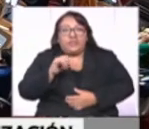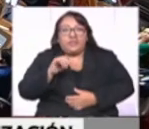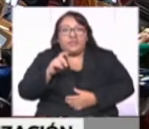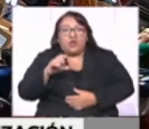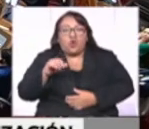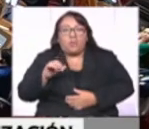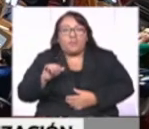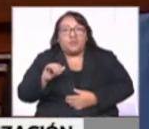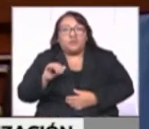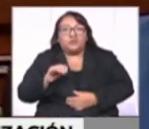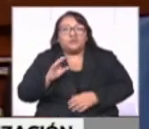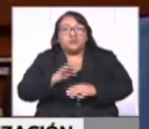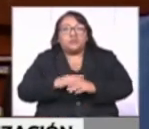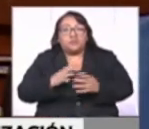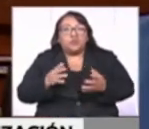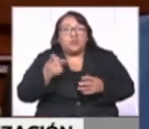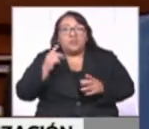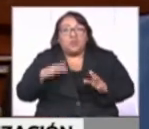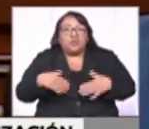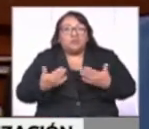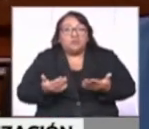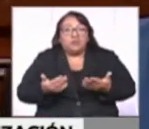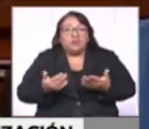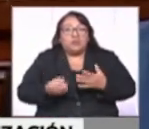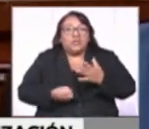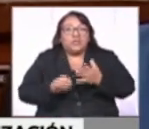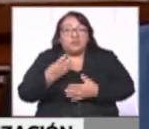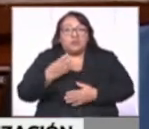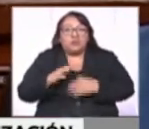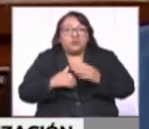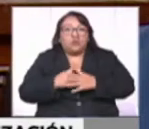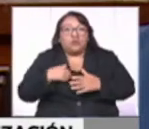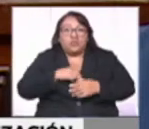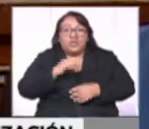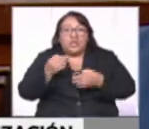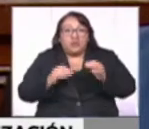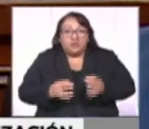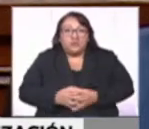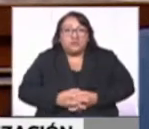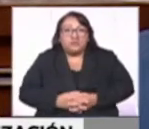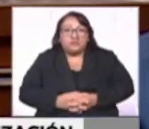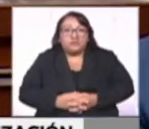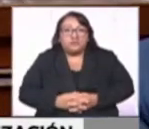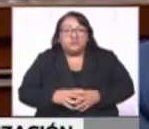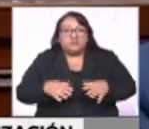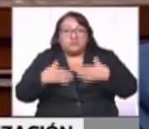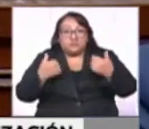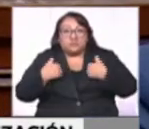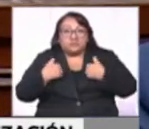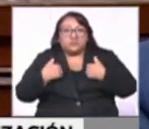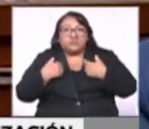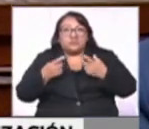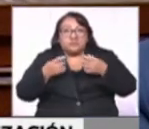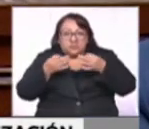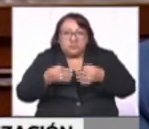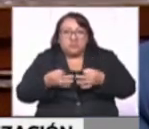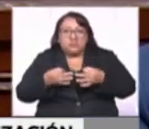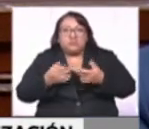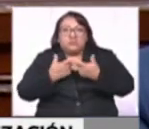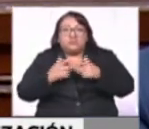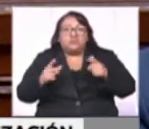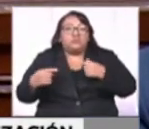como consecuencia, para poder reactivar nuestra economía, para poder tener una leal y